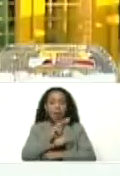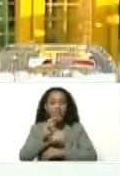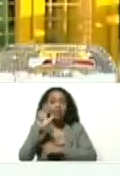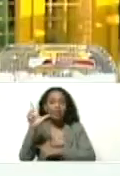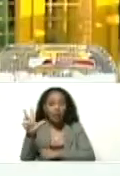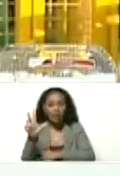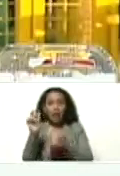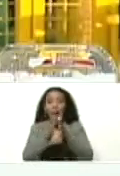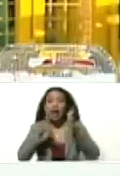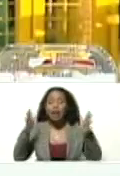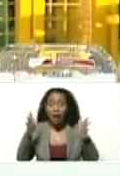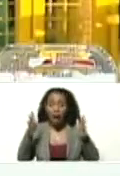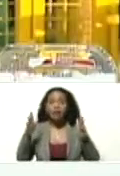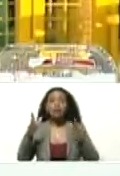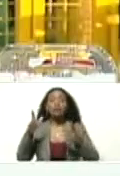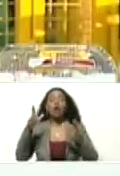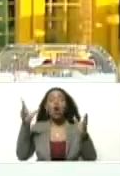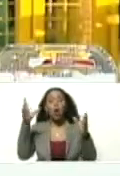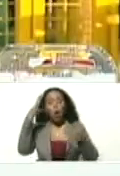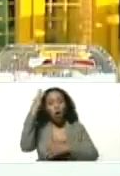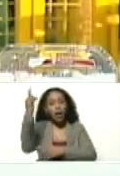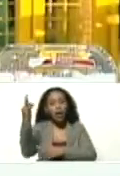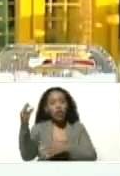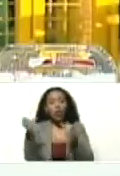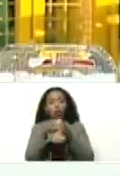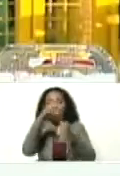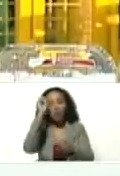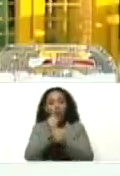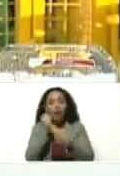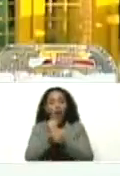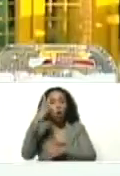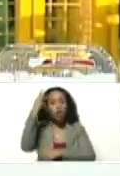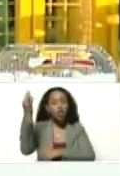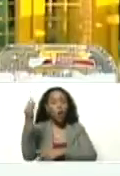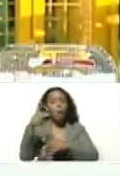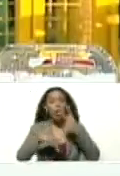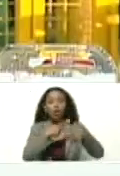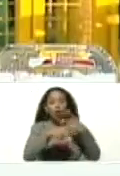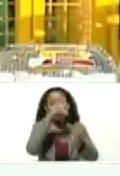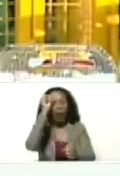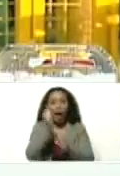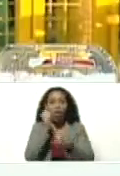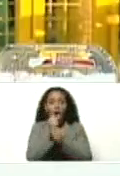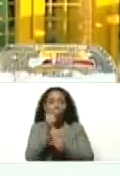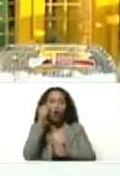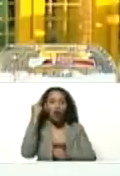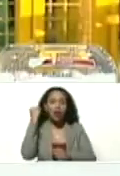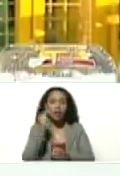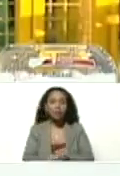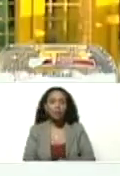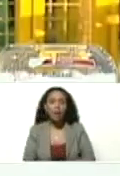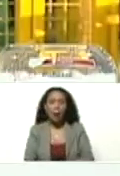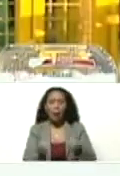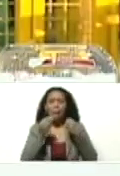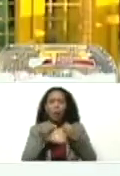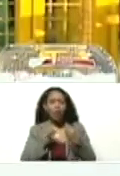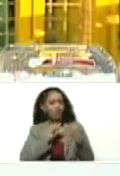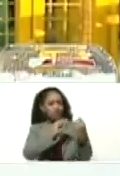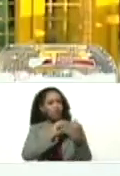congreso de la clase obrera, de los consejos productivos de trabajadores y trabajadoras, para